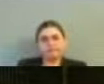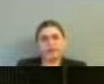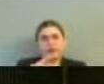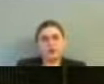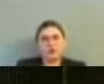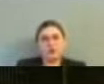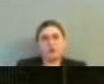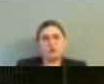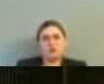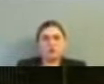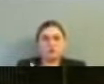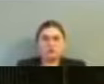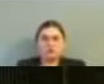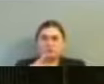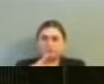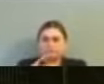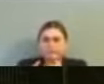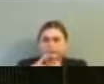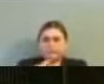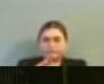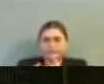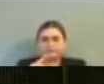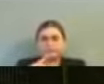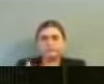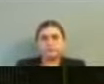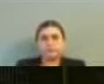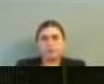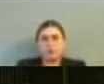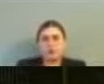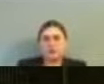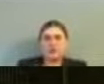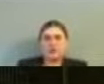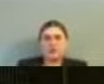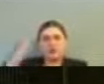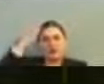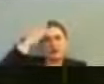proceso de negociación con las autoridades universitarias.